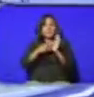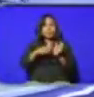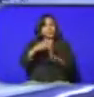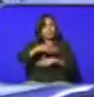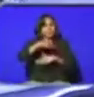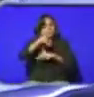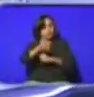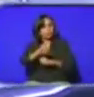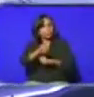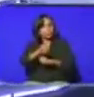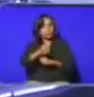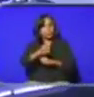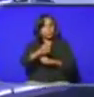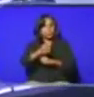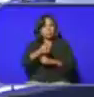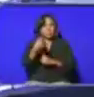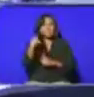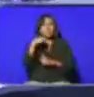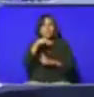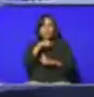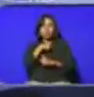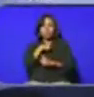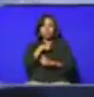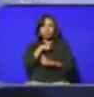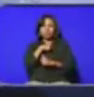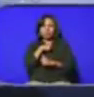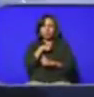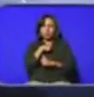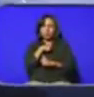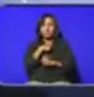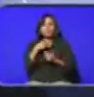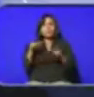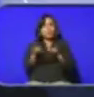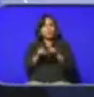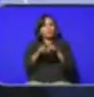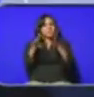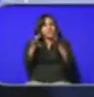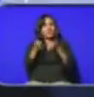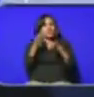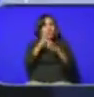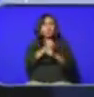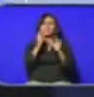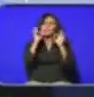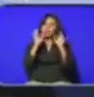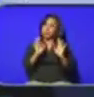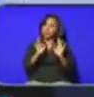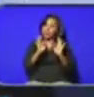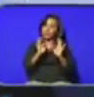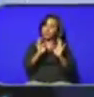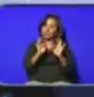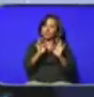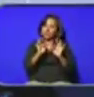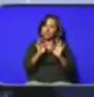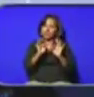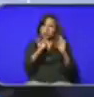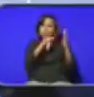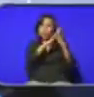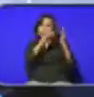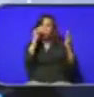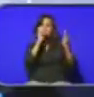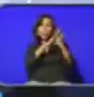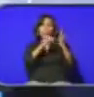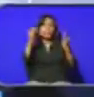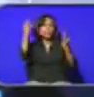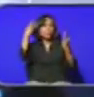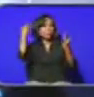que estamos midiendo para hacerlo bien, acompañado de experiencias fundamentales